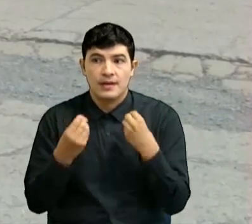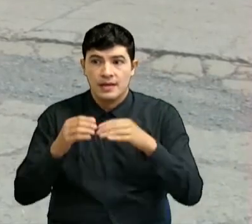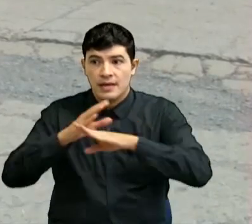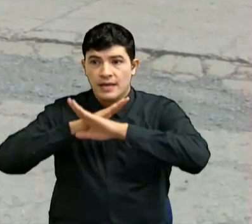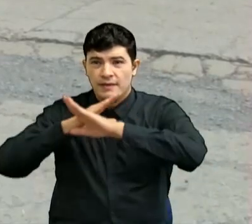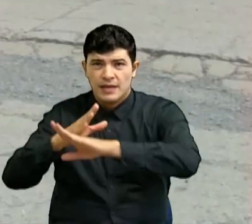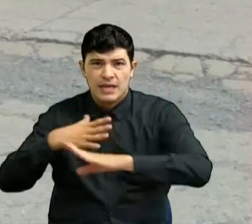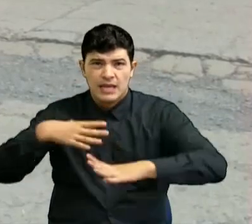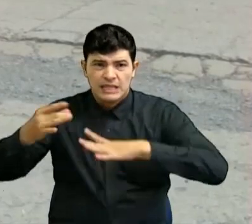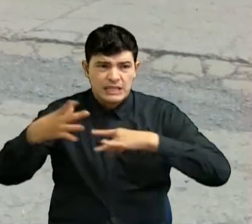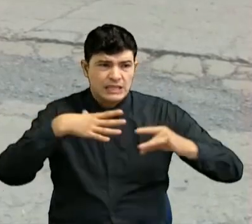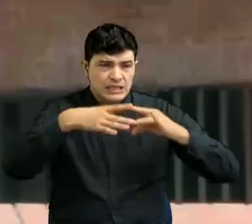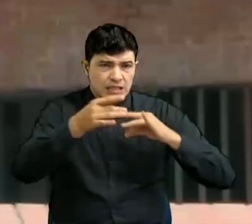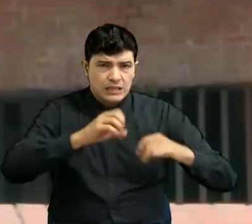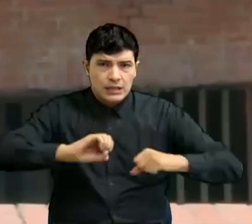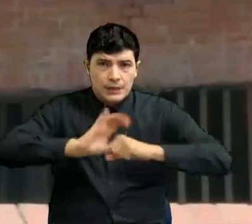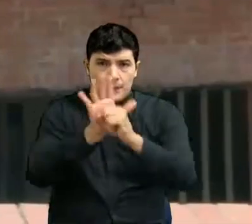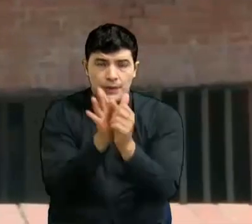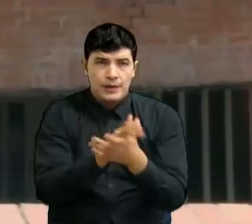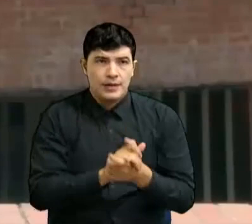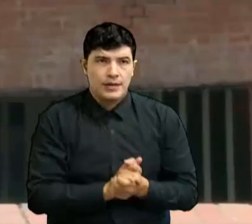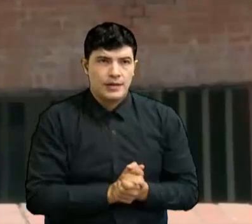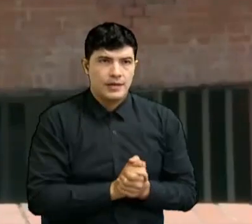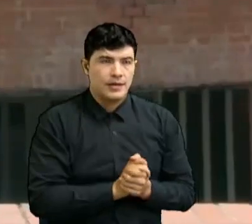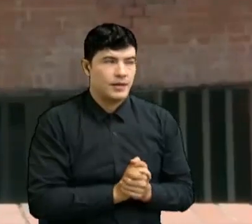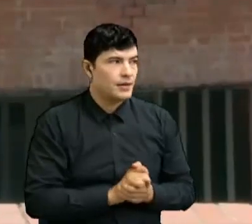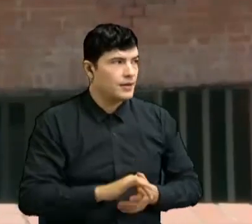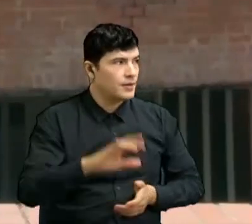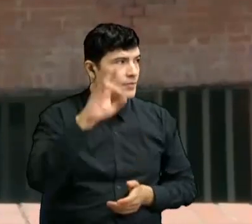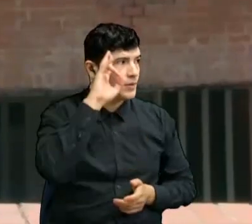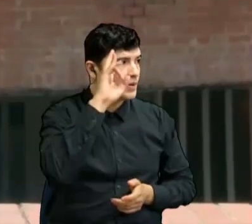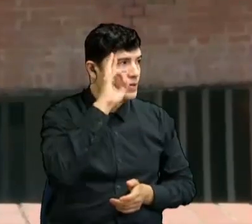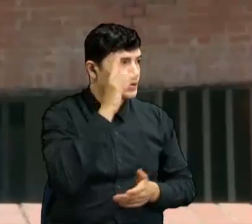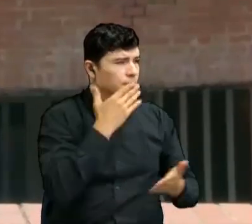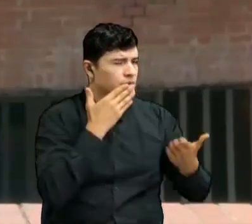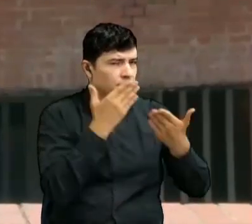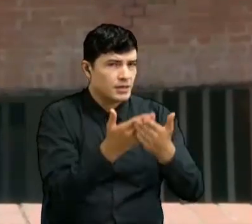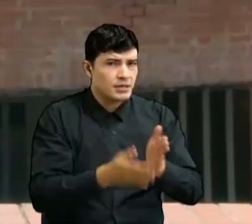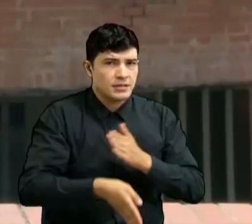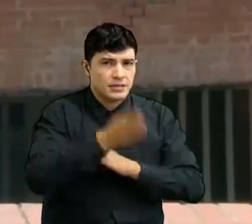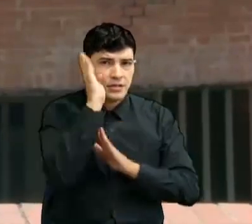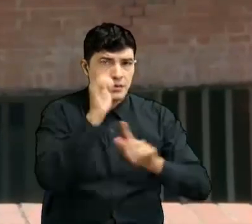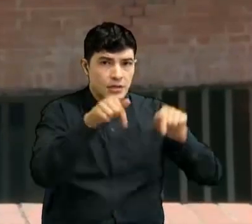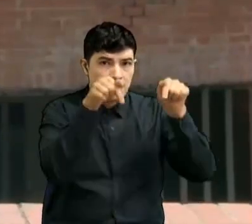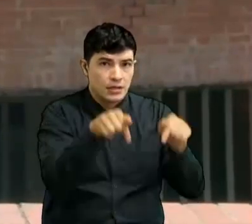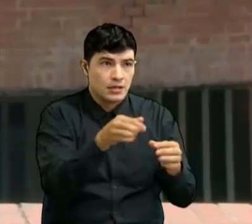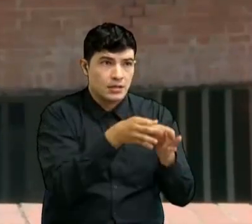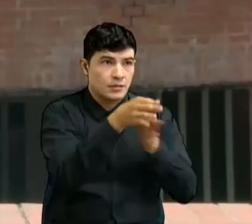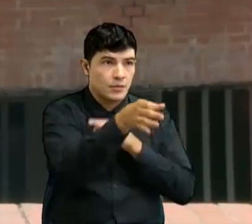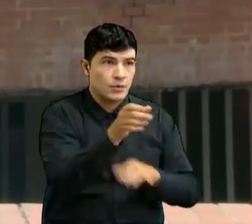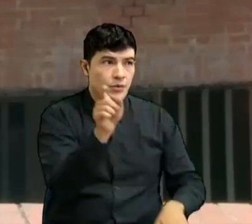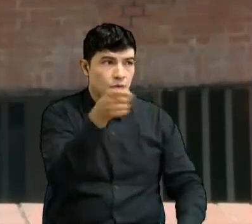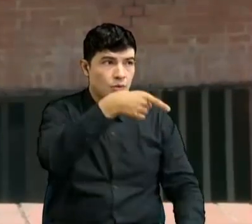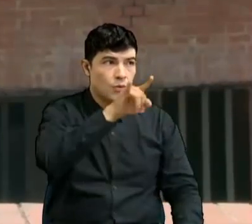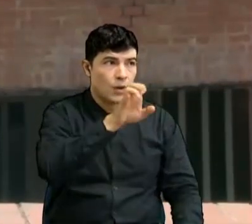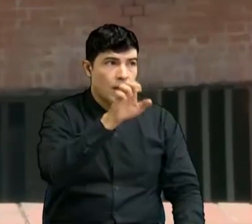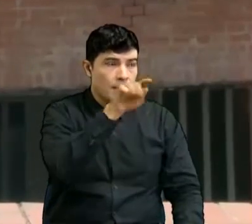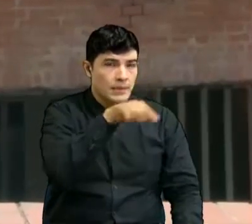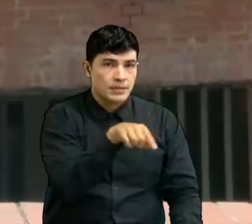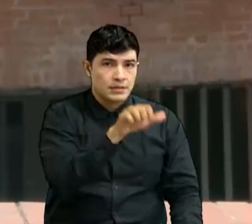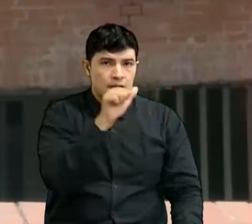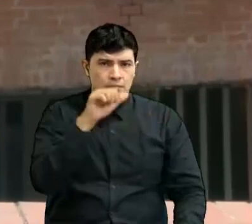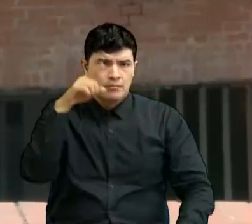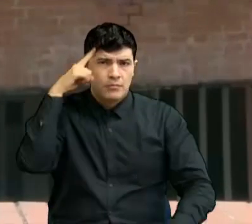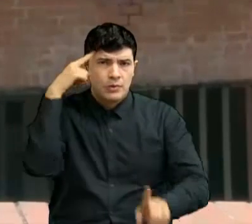avance del COVID-19. Gracias a Dios el parte para el municipio de Huepcha es muy positivo. Estamos en este momento como